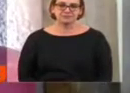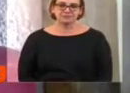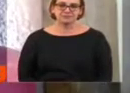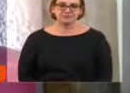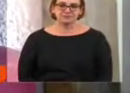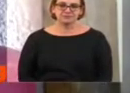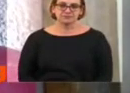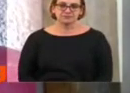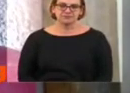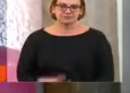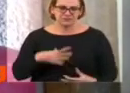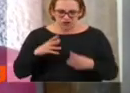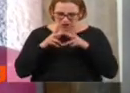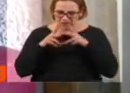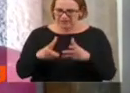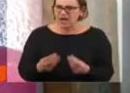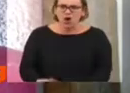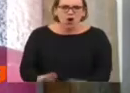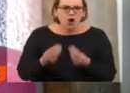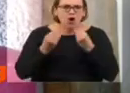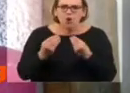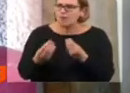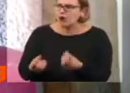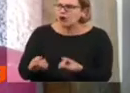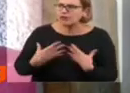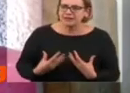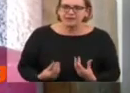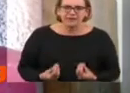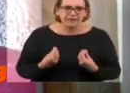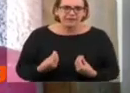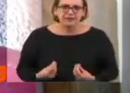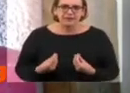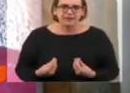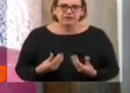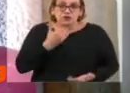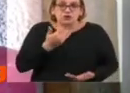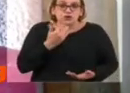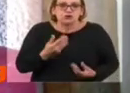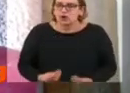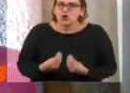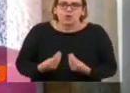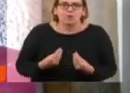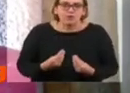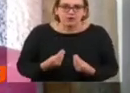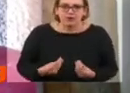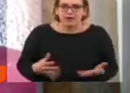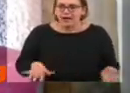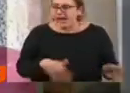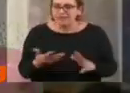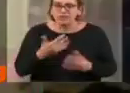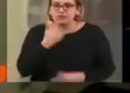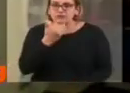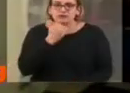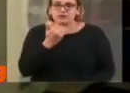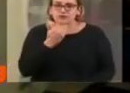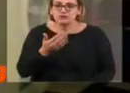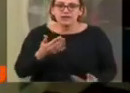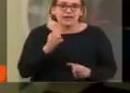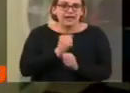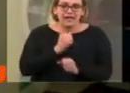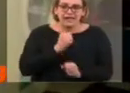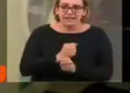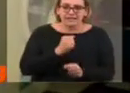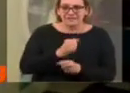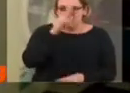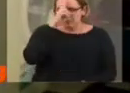Yo decía, le decía, ¿cómo me contagié? Porque no sé cómo me contagié hasta el día de hoy. En el trabajo, en el hospital, no